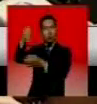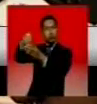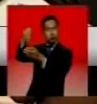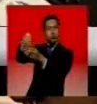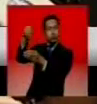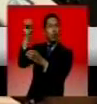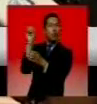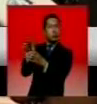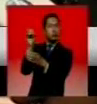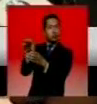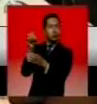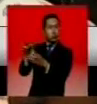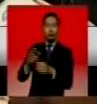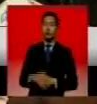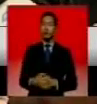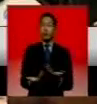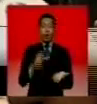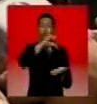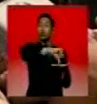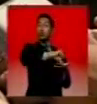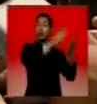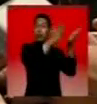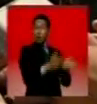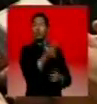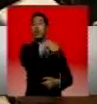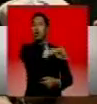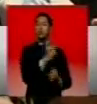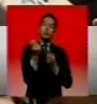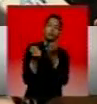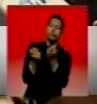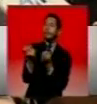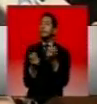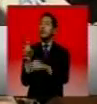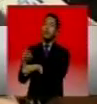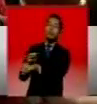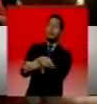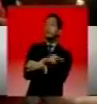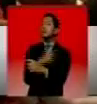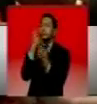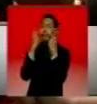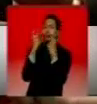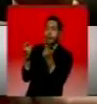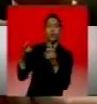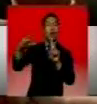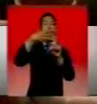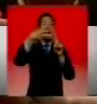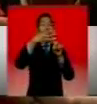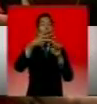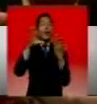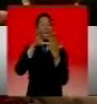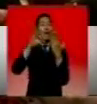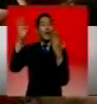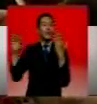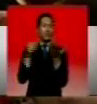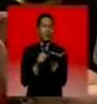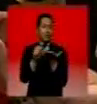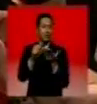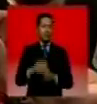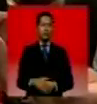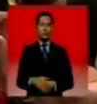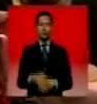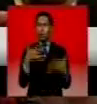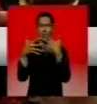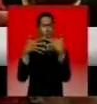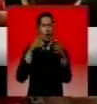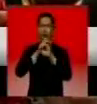acceso de control en línea por parte de los ciudadanos en la página web del Ministerio de Finanzas. Puede ser manejada con absoluta transparencia, con unos